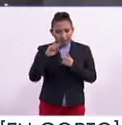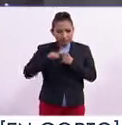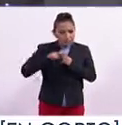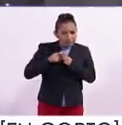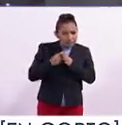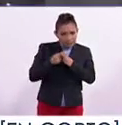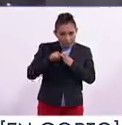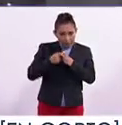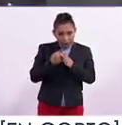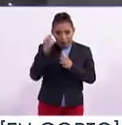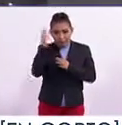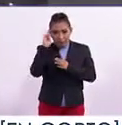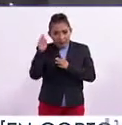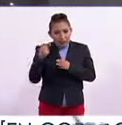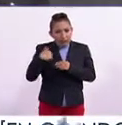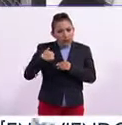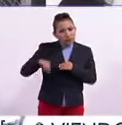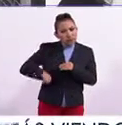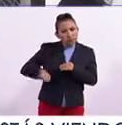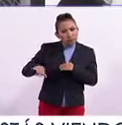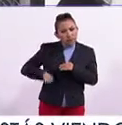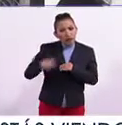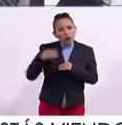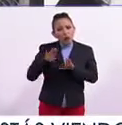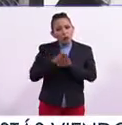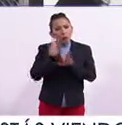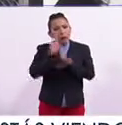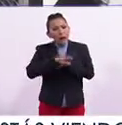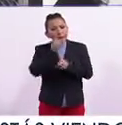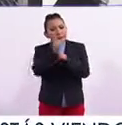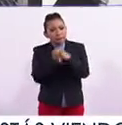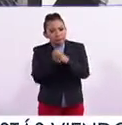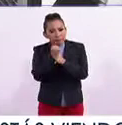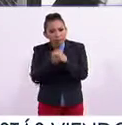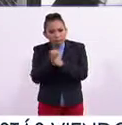me interesé por hacer investigación, por